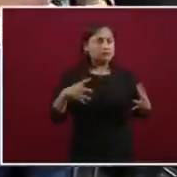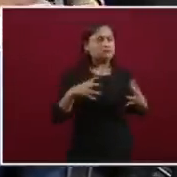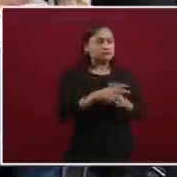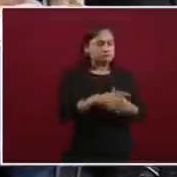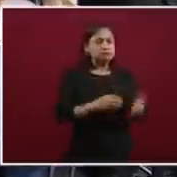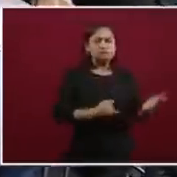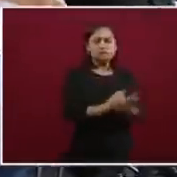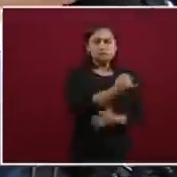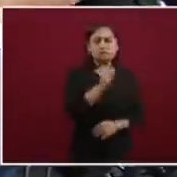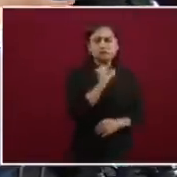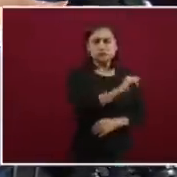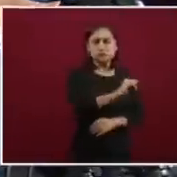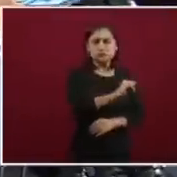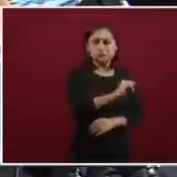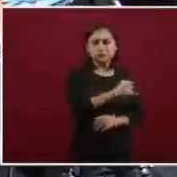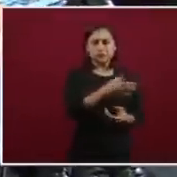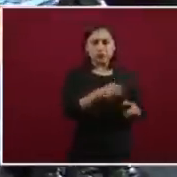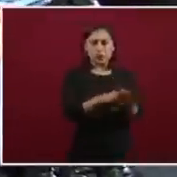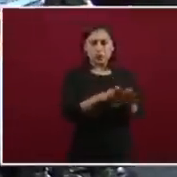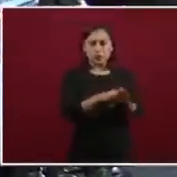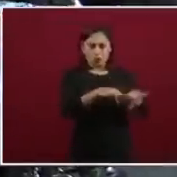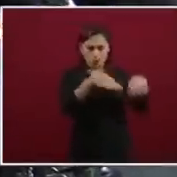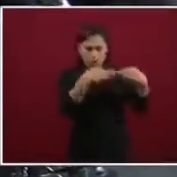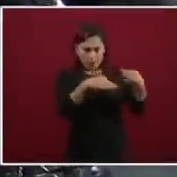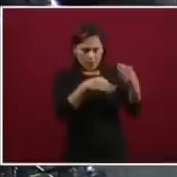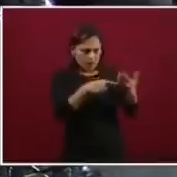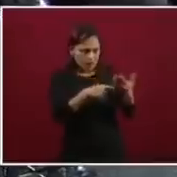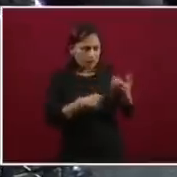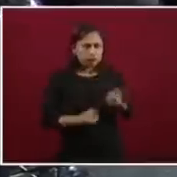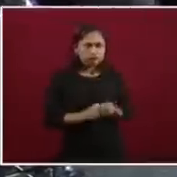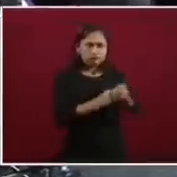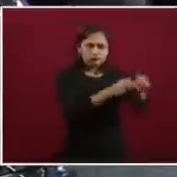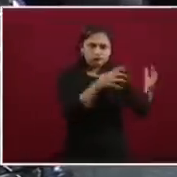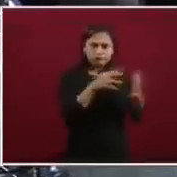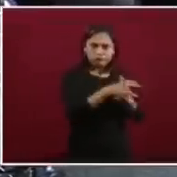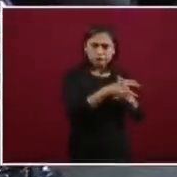que haya servido de base nada